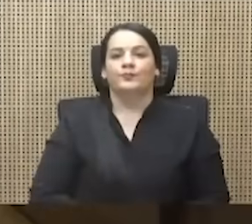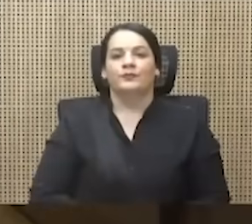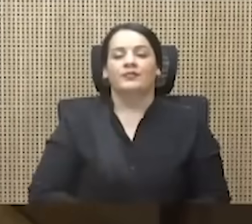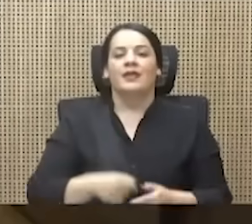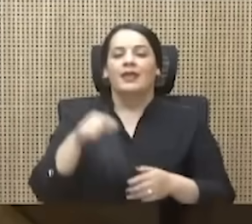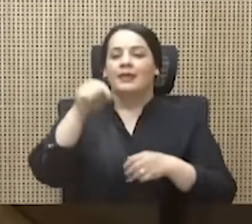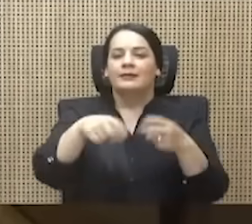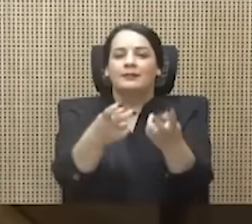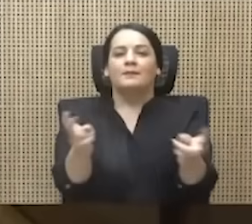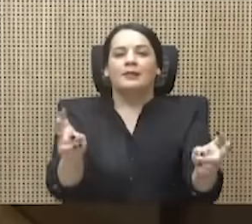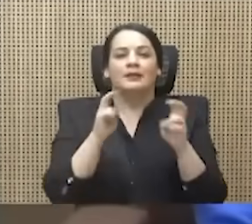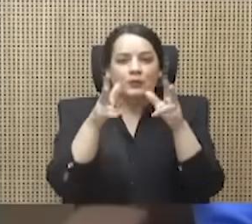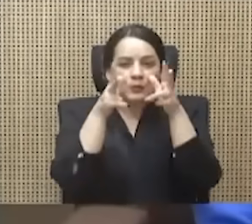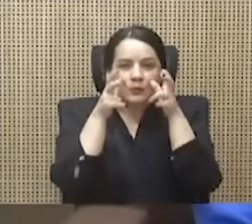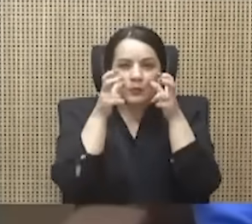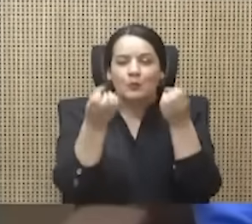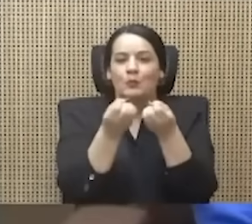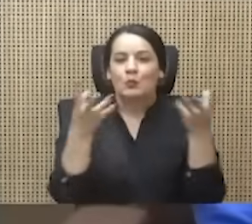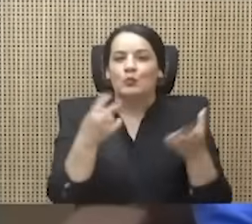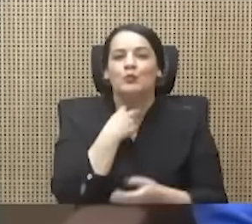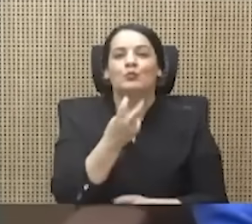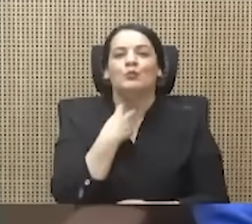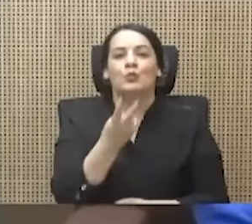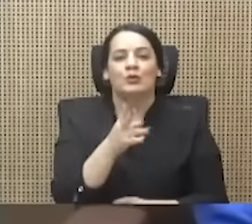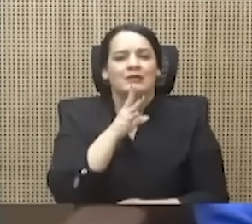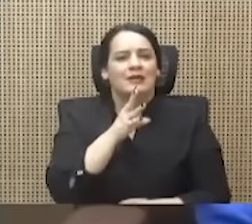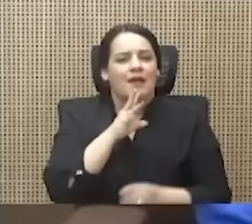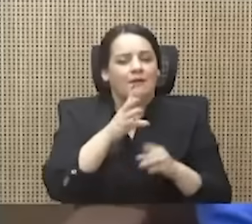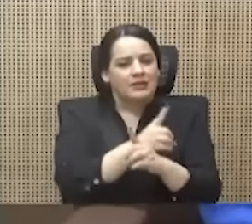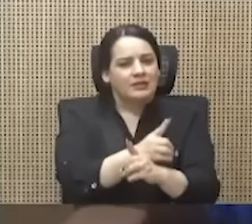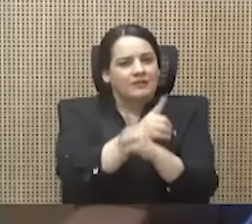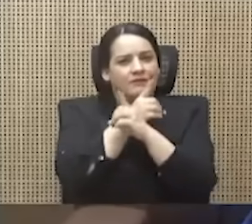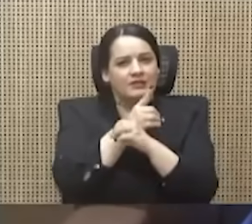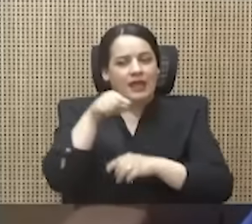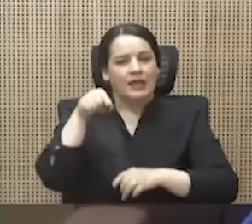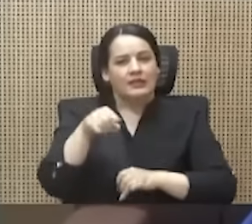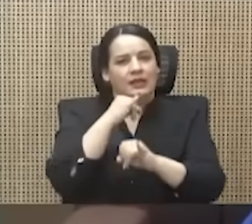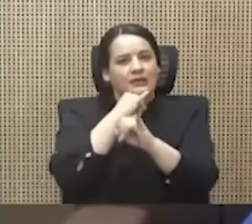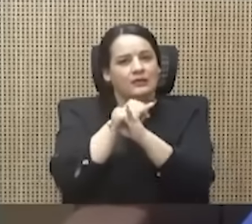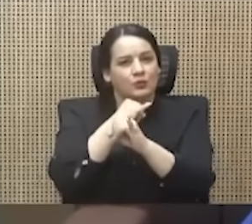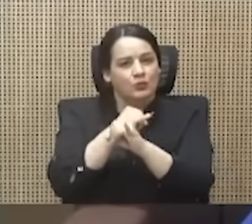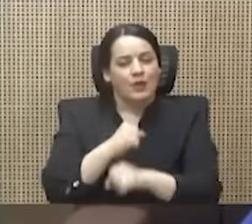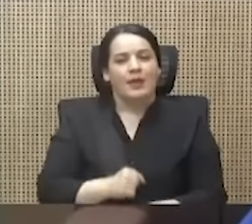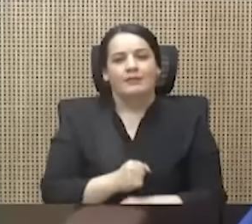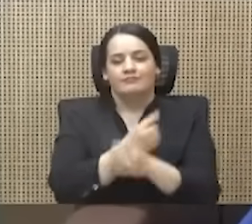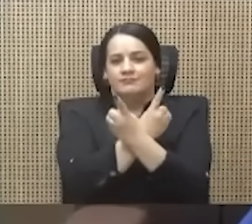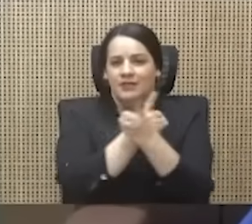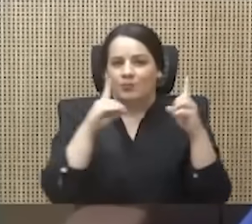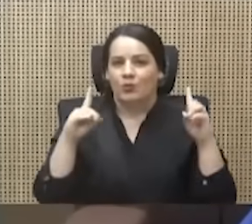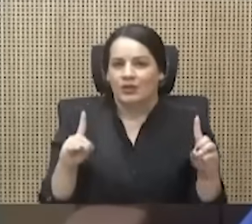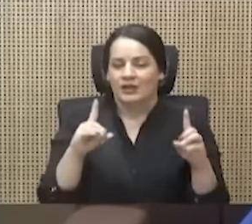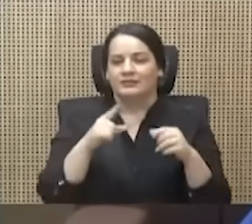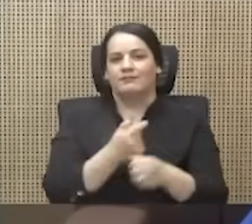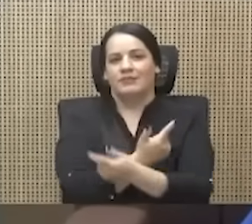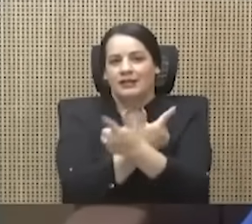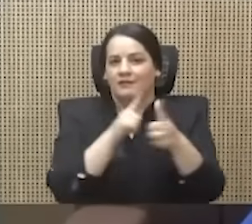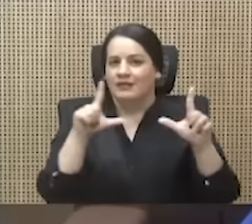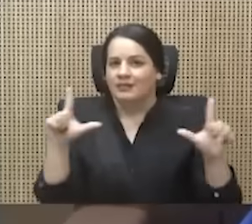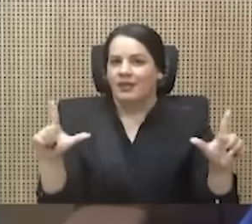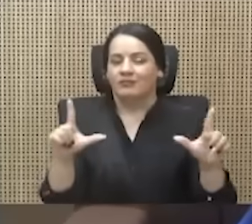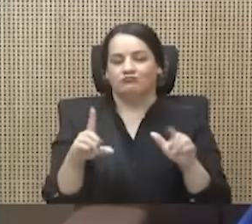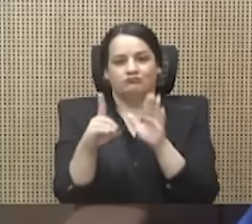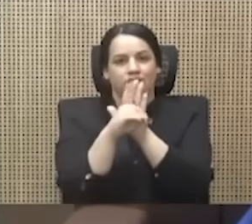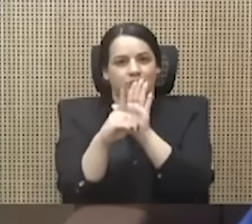En este plenario hemos escuchado muchas voces que se levantan en defensa de la institucionalidad, de la democracia, de las libertades y de los